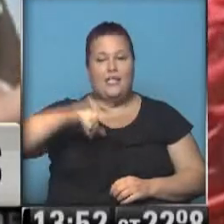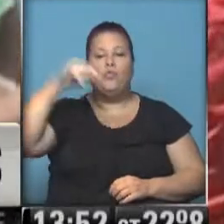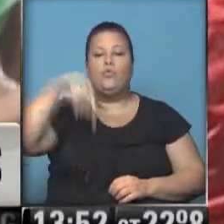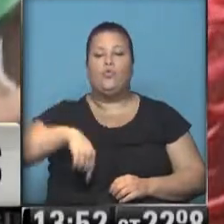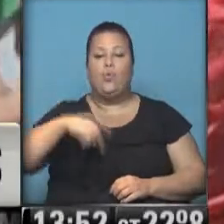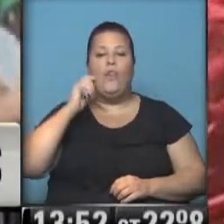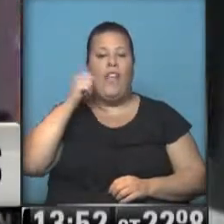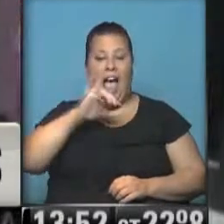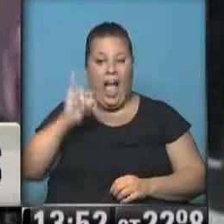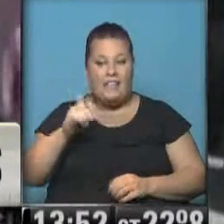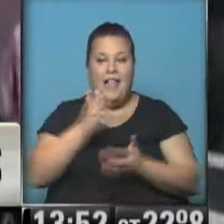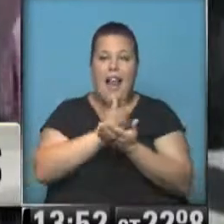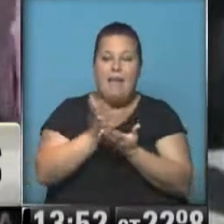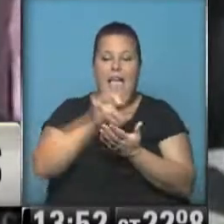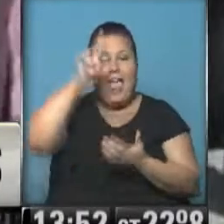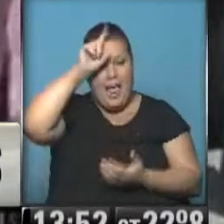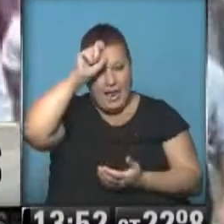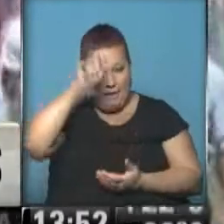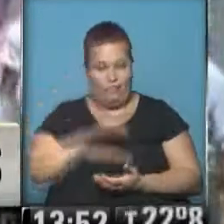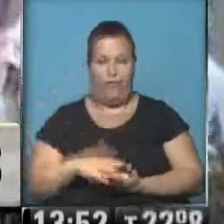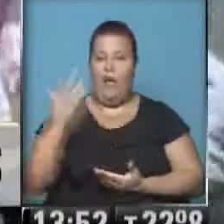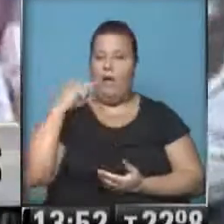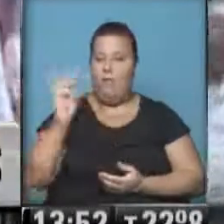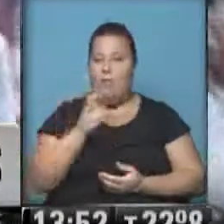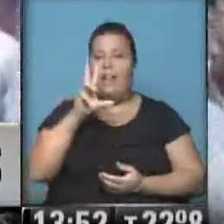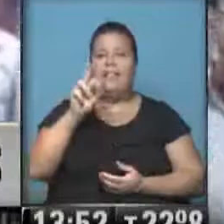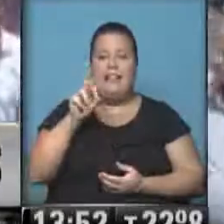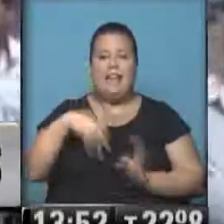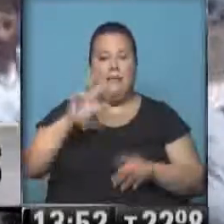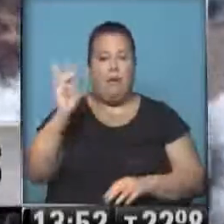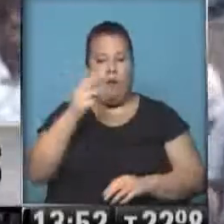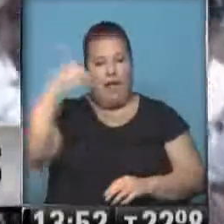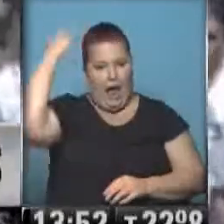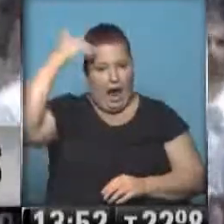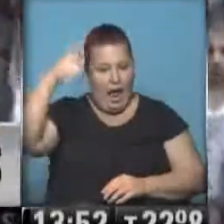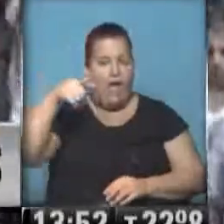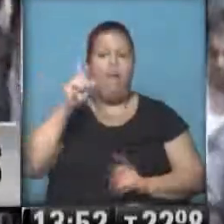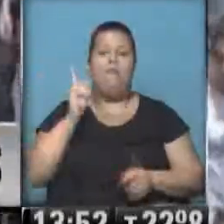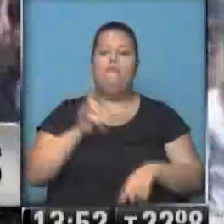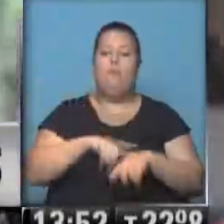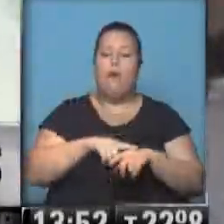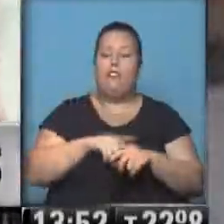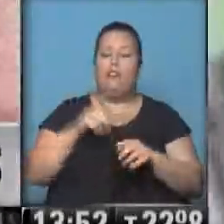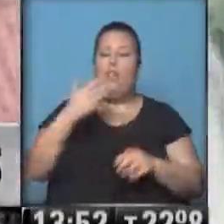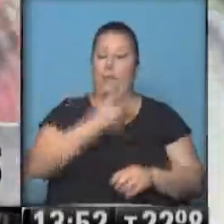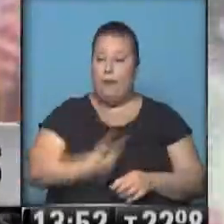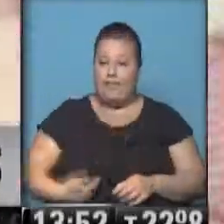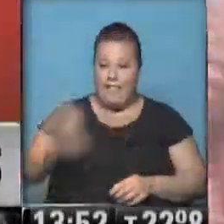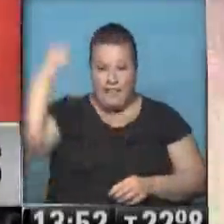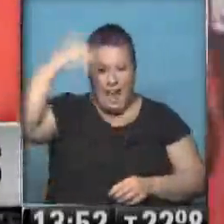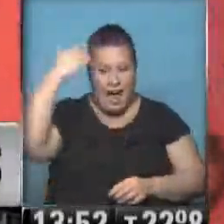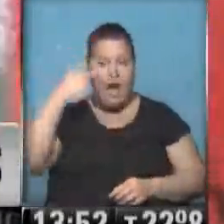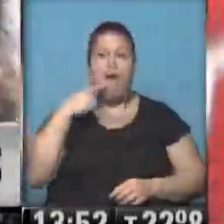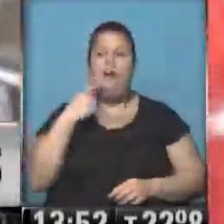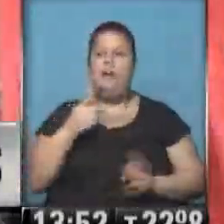la Franja que limita con Egipto. En las últimas horas murieron más de 30 palestinos y en el plano diplomático el presidente palestino Mahmoud